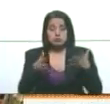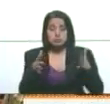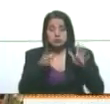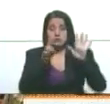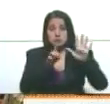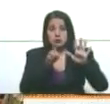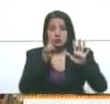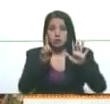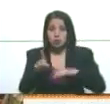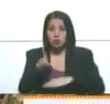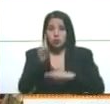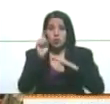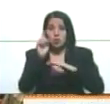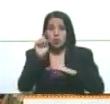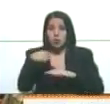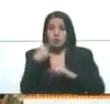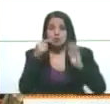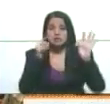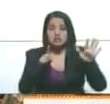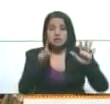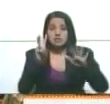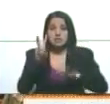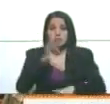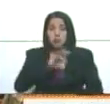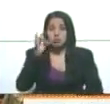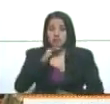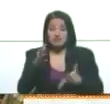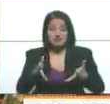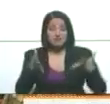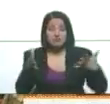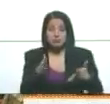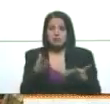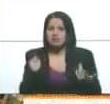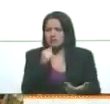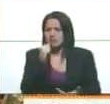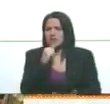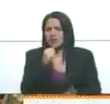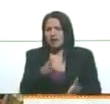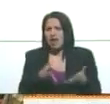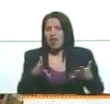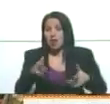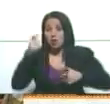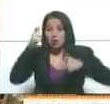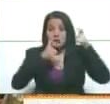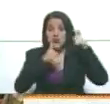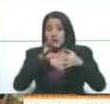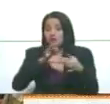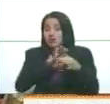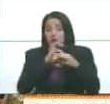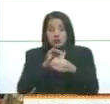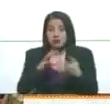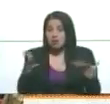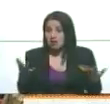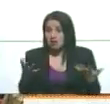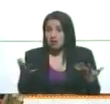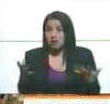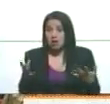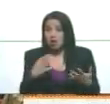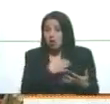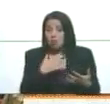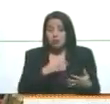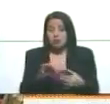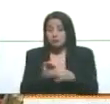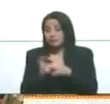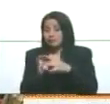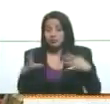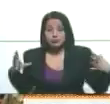61,77%. Eso fue una victoria del chavismo, de la unidad chavista. Somos invencibles, unidos.